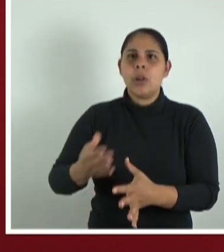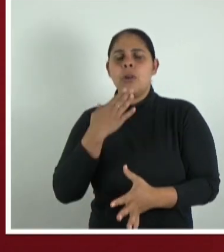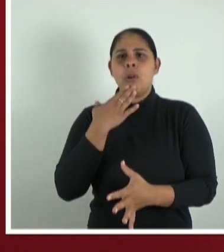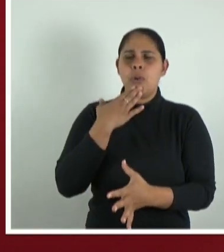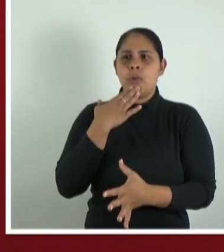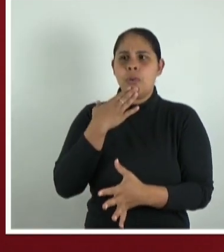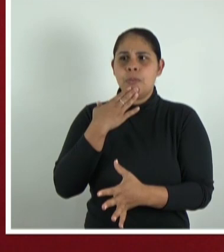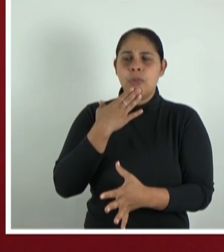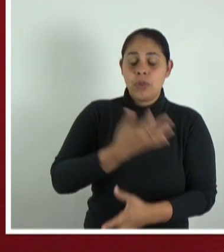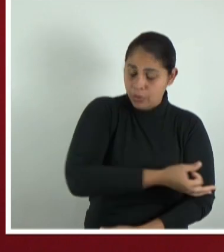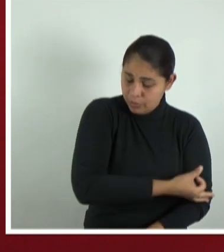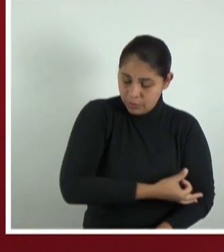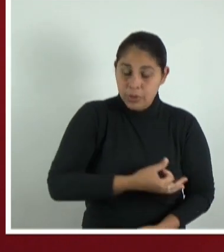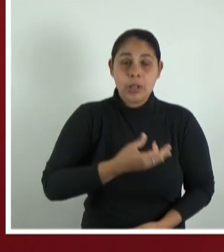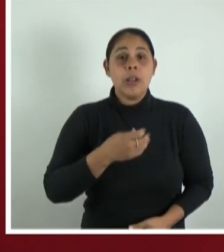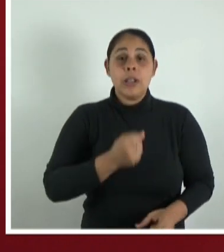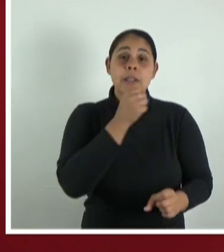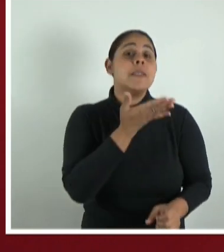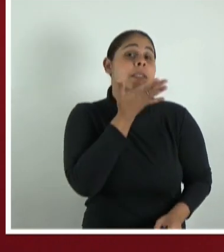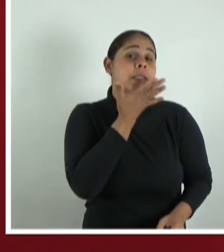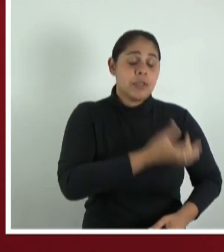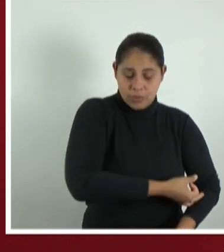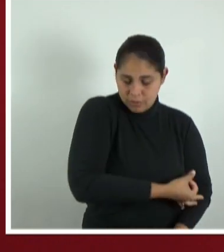Pero esa palabra catatizo,